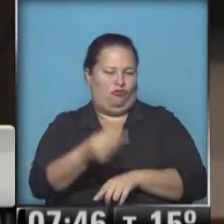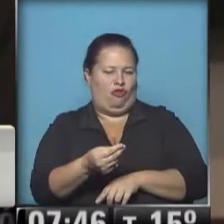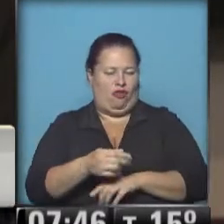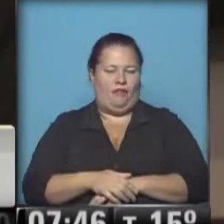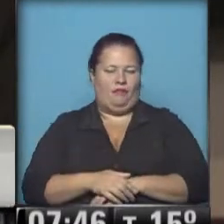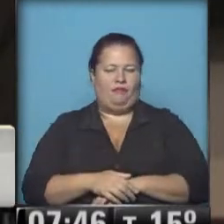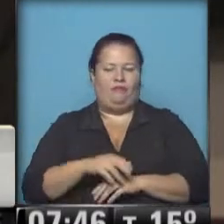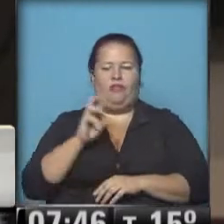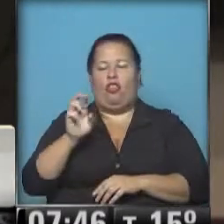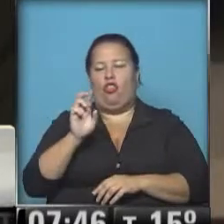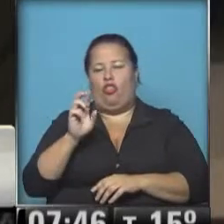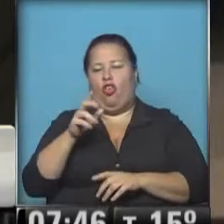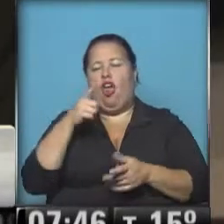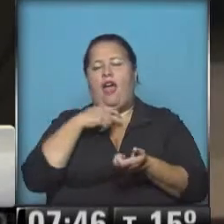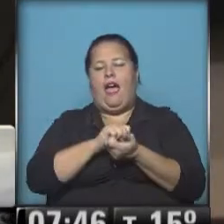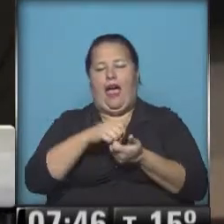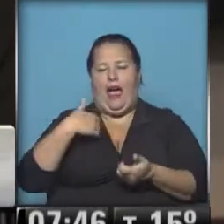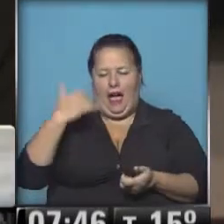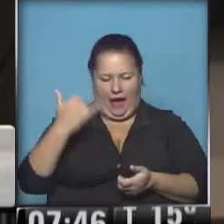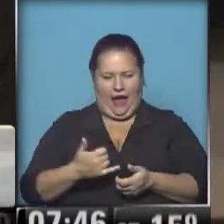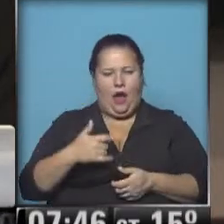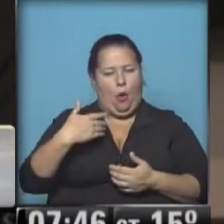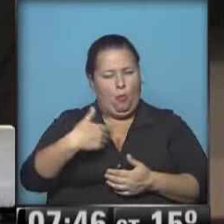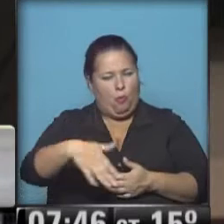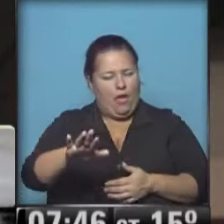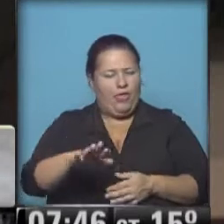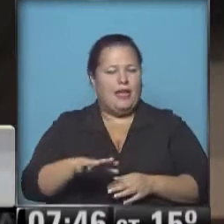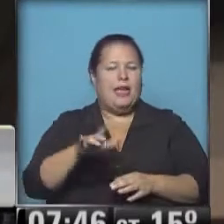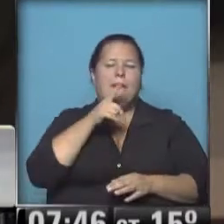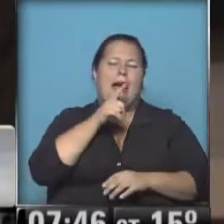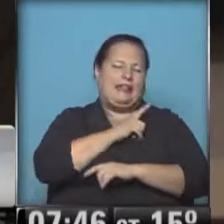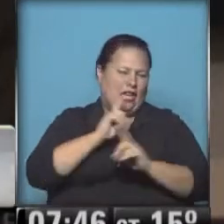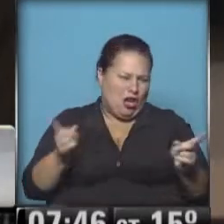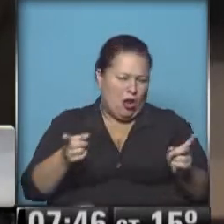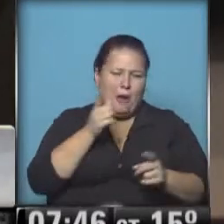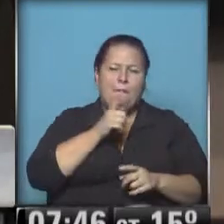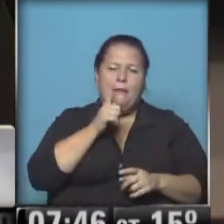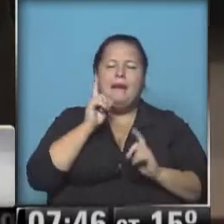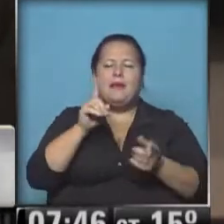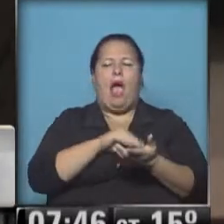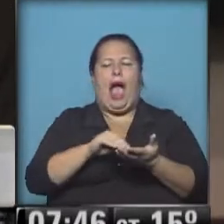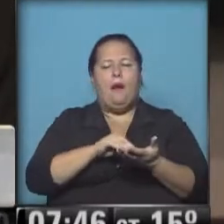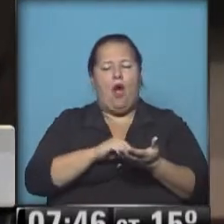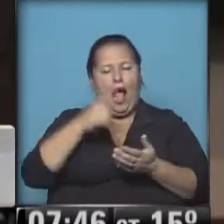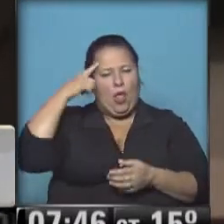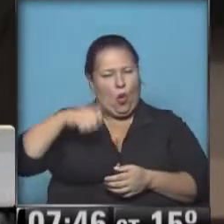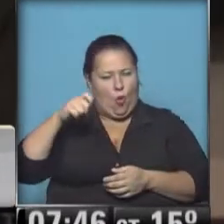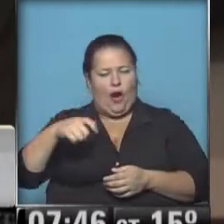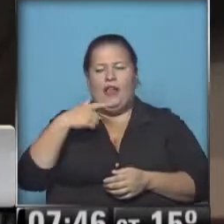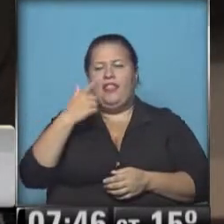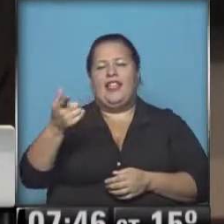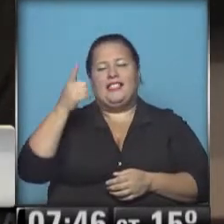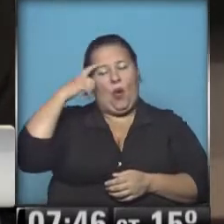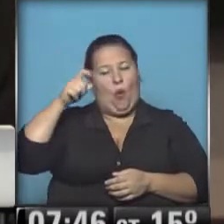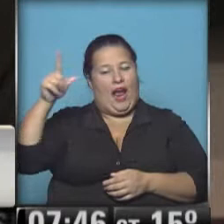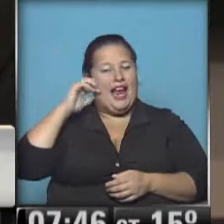divisas que tiene metido argentina para prosperar esa aparentemente no parece ser que los propios abogados del juzgado le están diciendo de esa